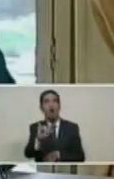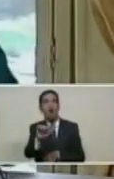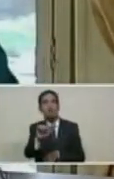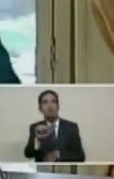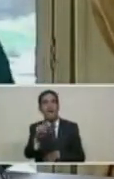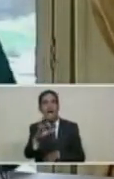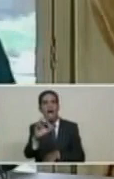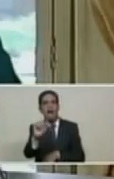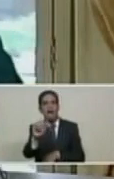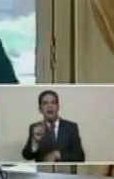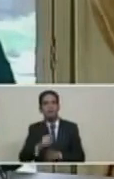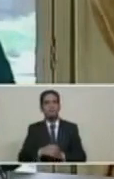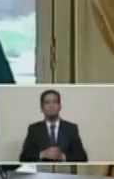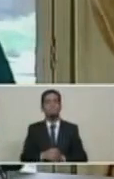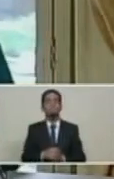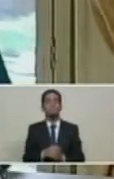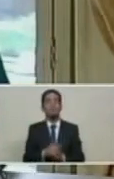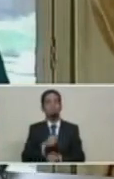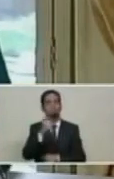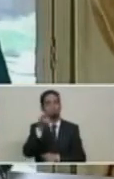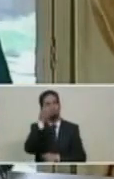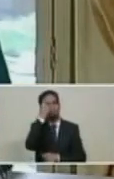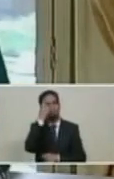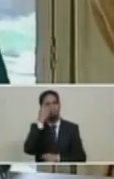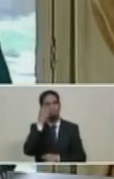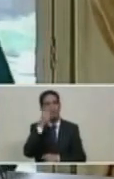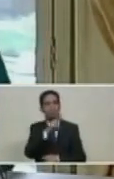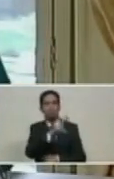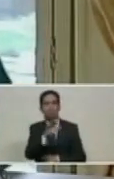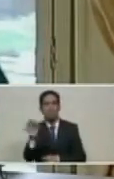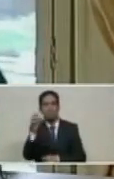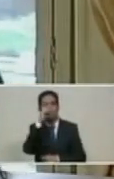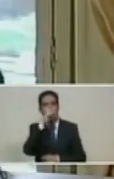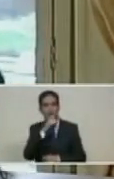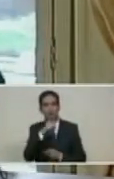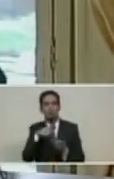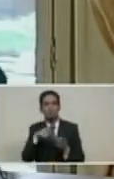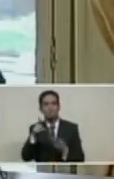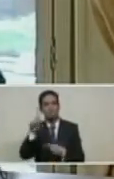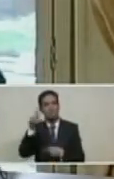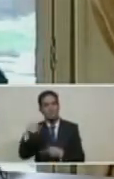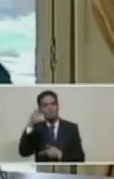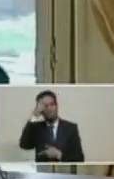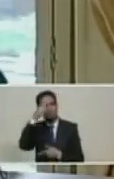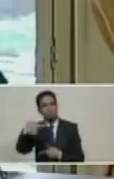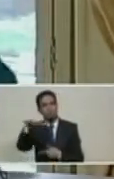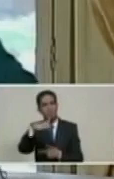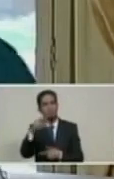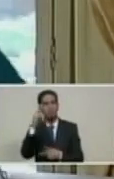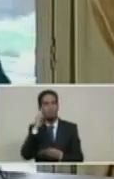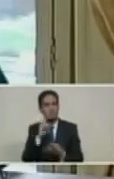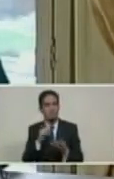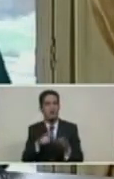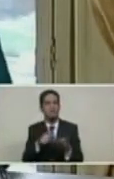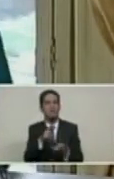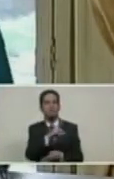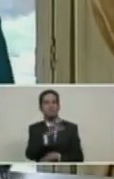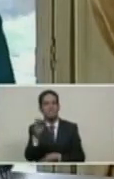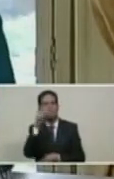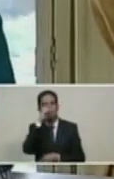dice. Vamos a conmemorar el bicentenario de Angostura, vamos a conmemorar el bicentenario de